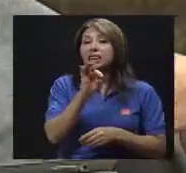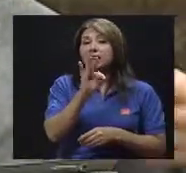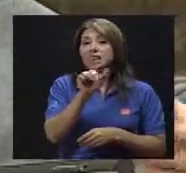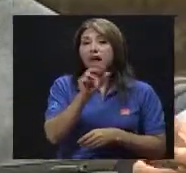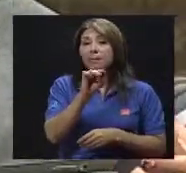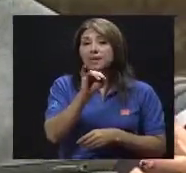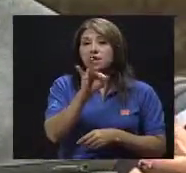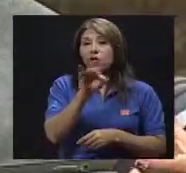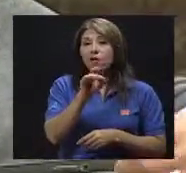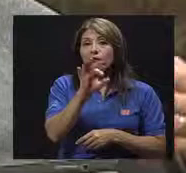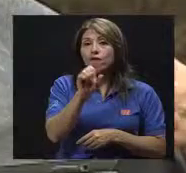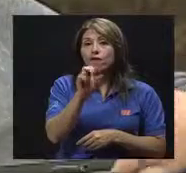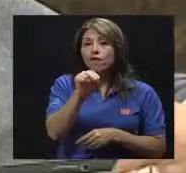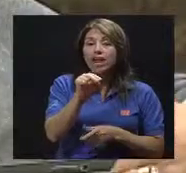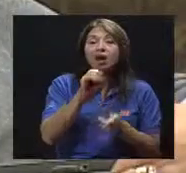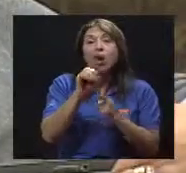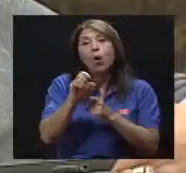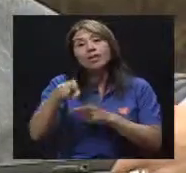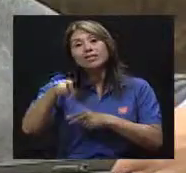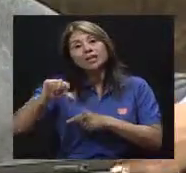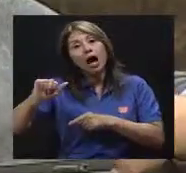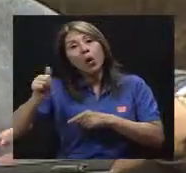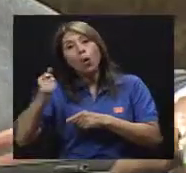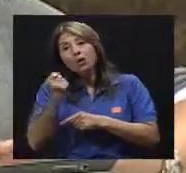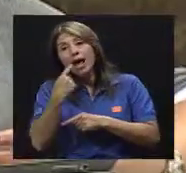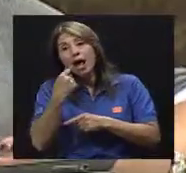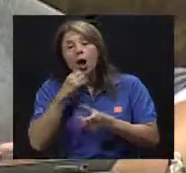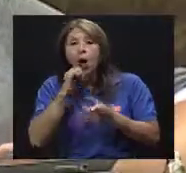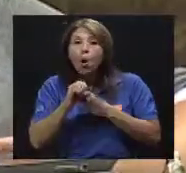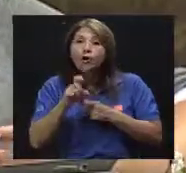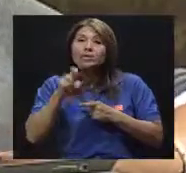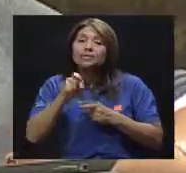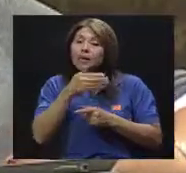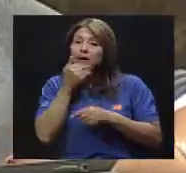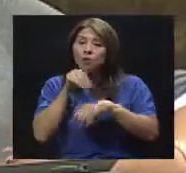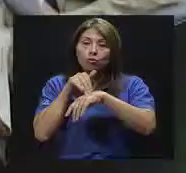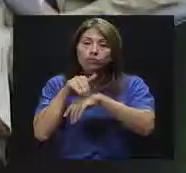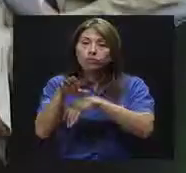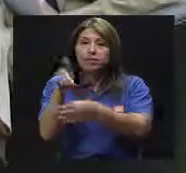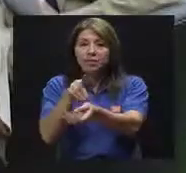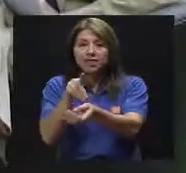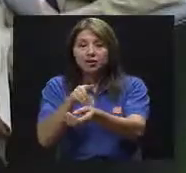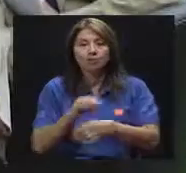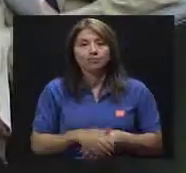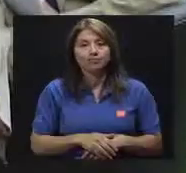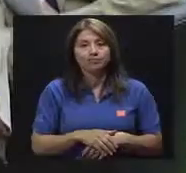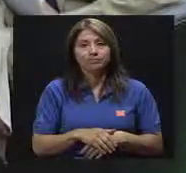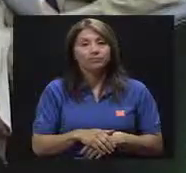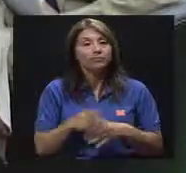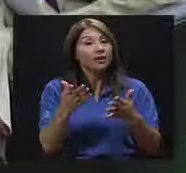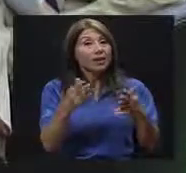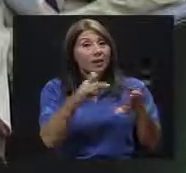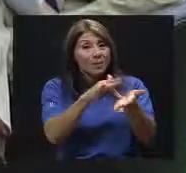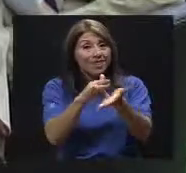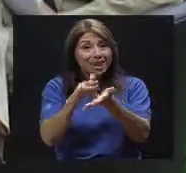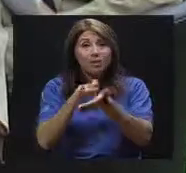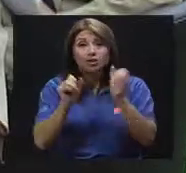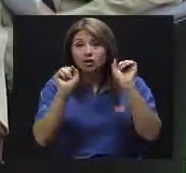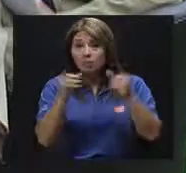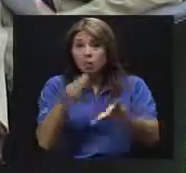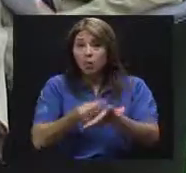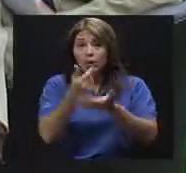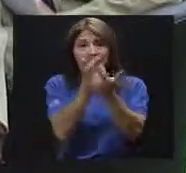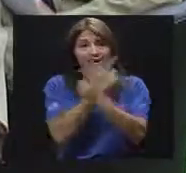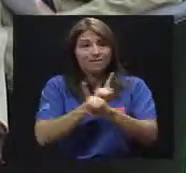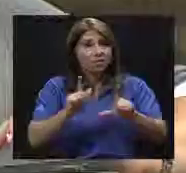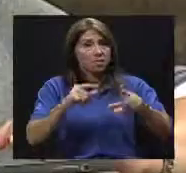otro analgésico antipirético, es decir, para bajar fiebre, o si amerita derivarlo al médico. Con respecto a los medicamentos de libre venta, en realidad